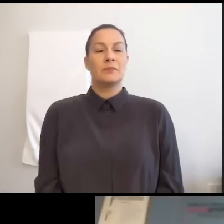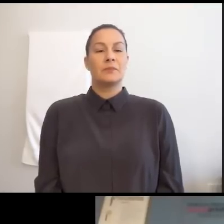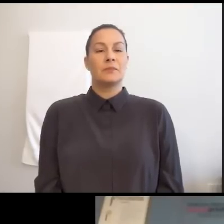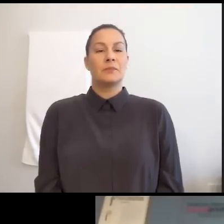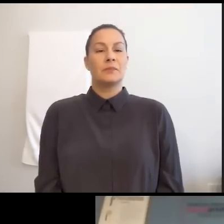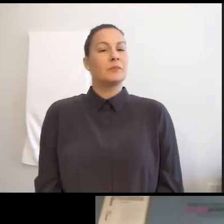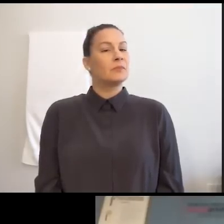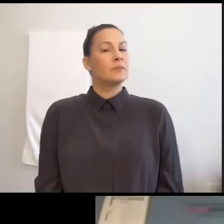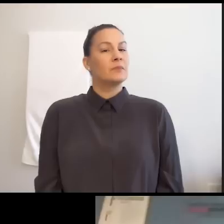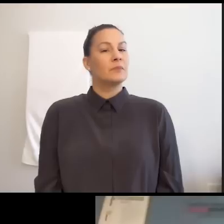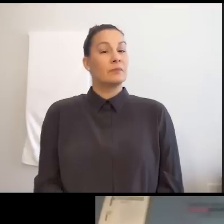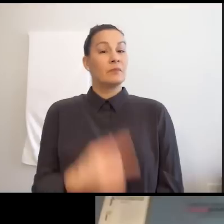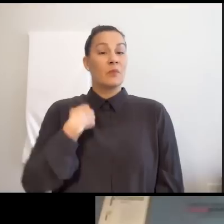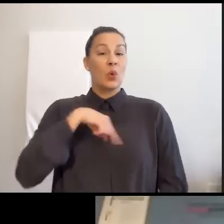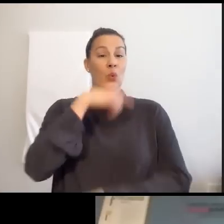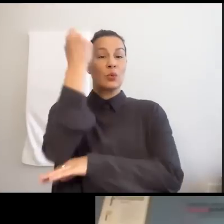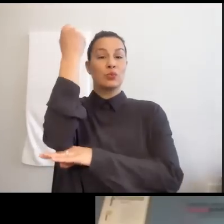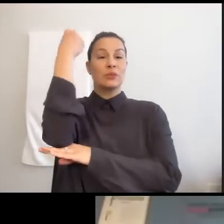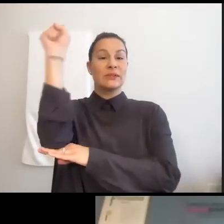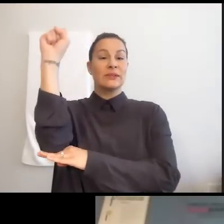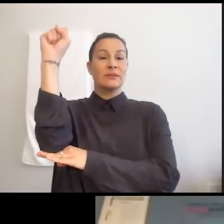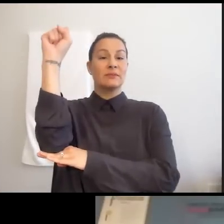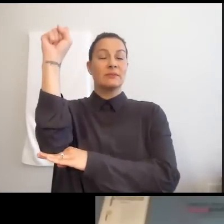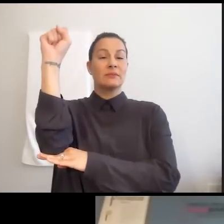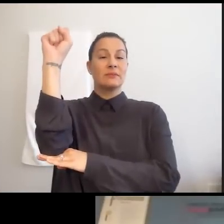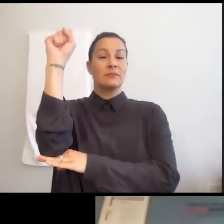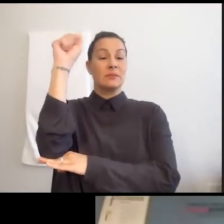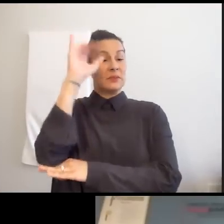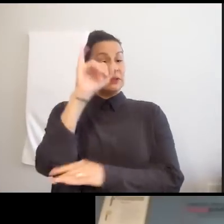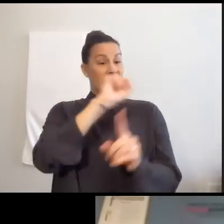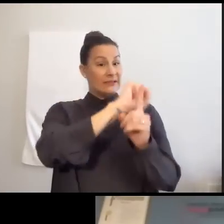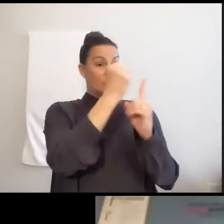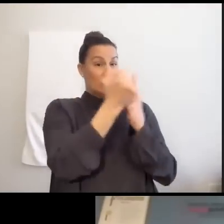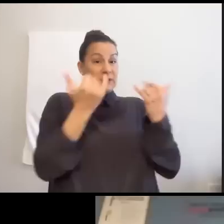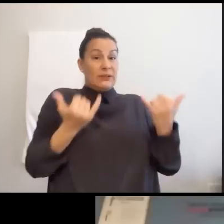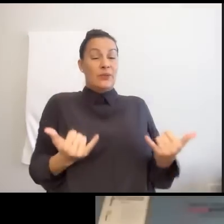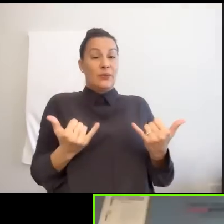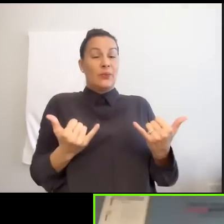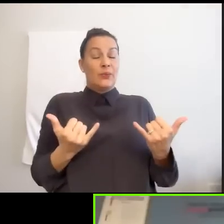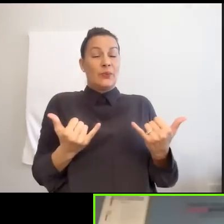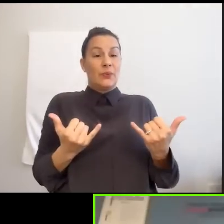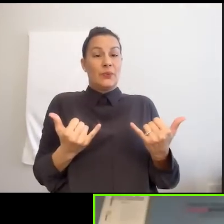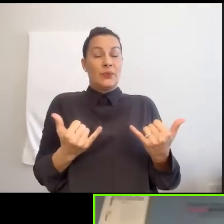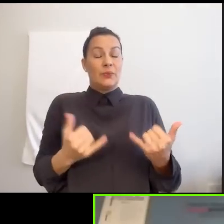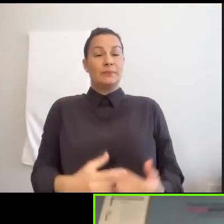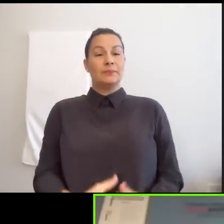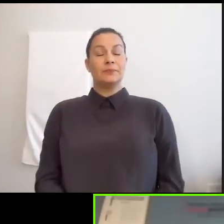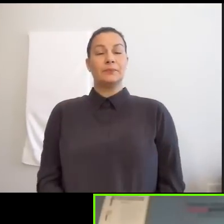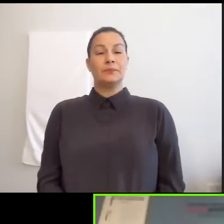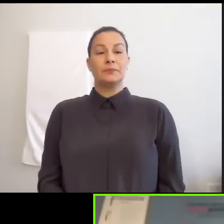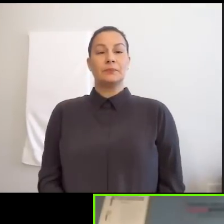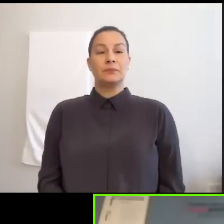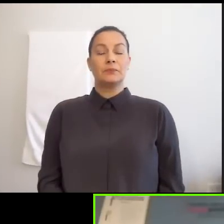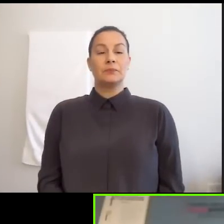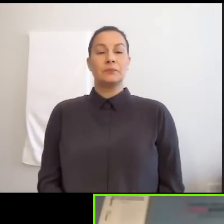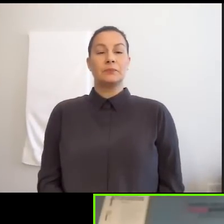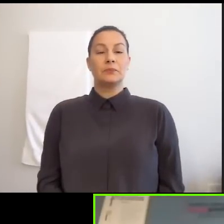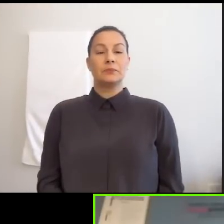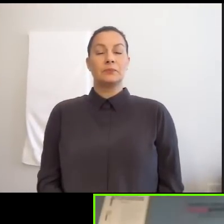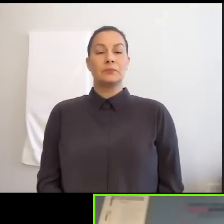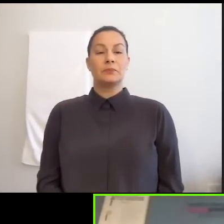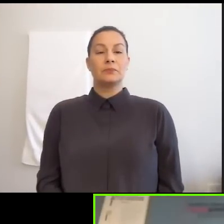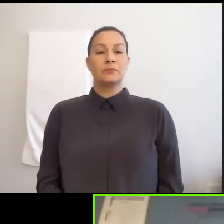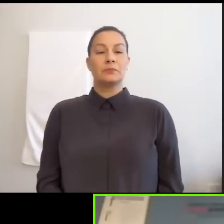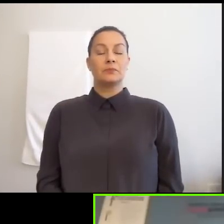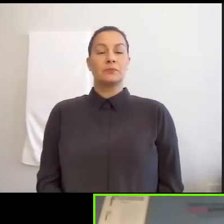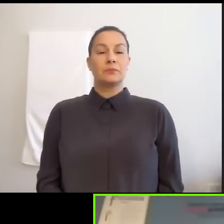We are resisting. The situation at the moment is such that en este momento estamos ayudando a 215